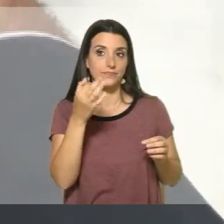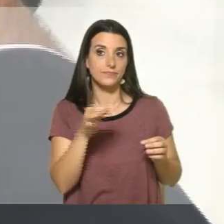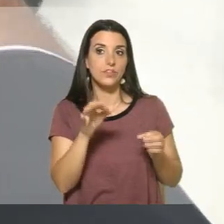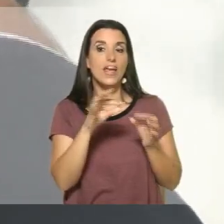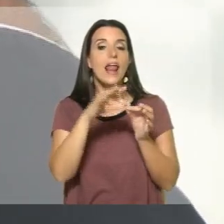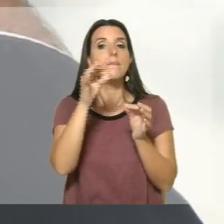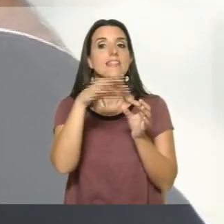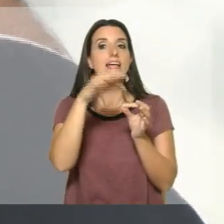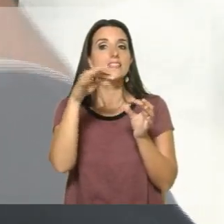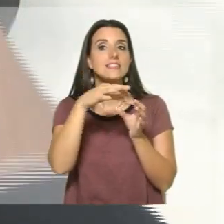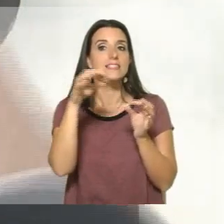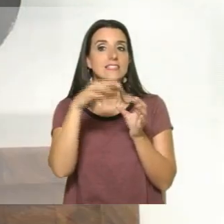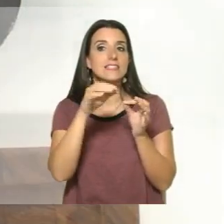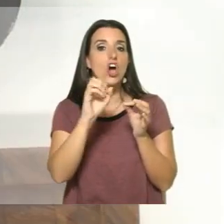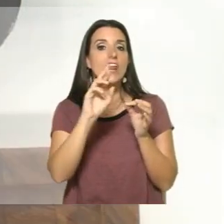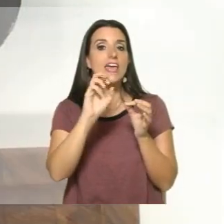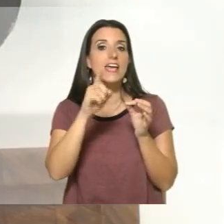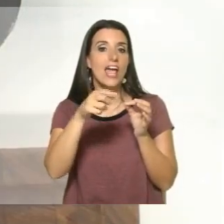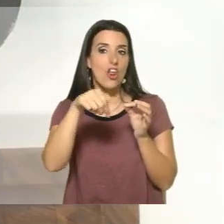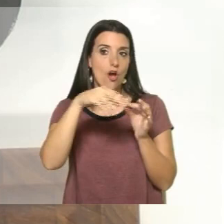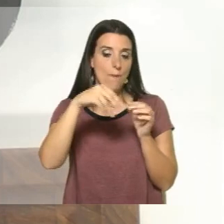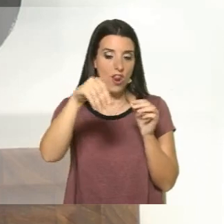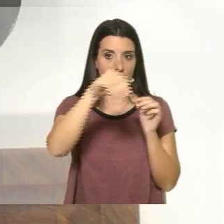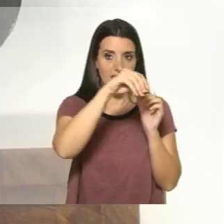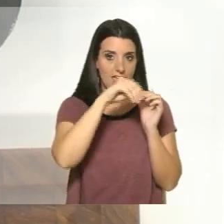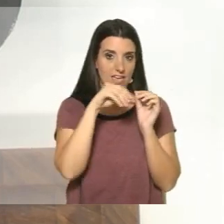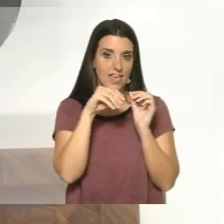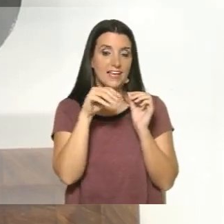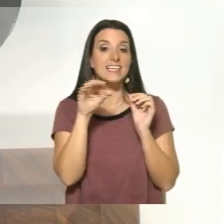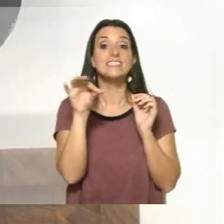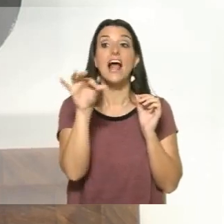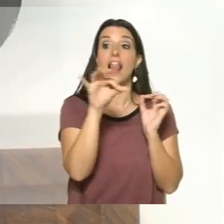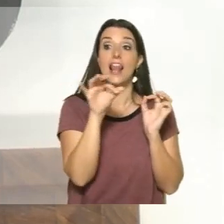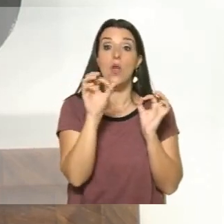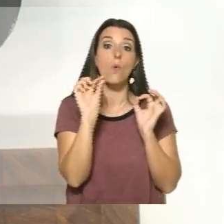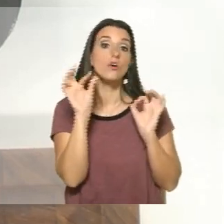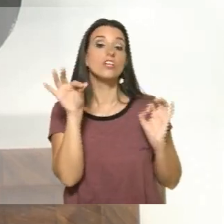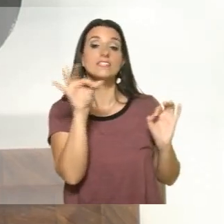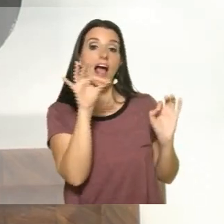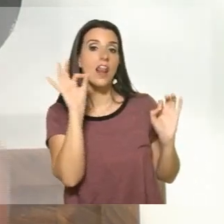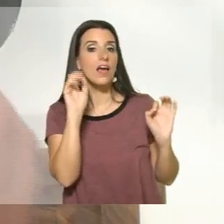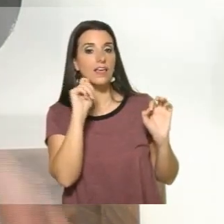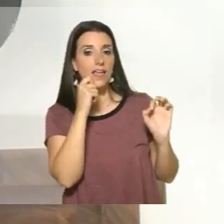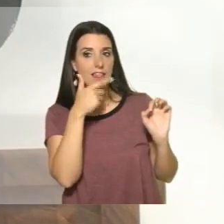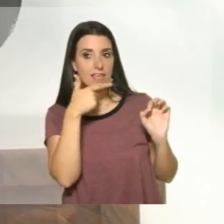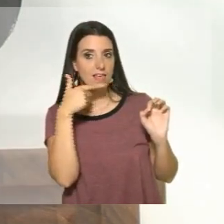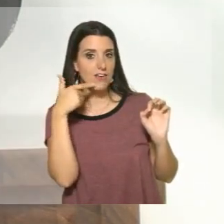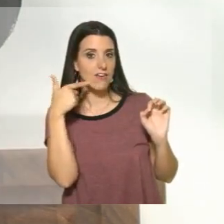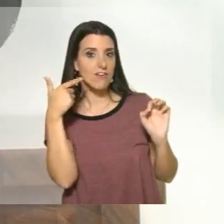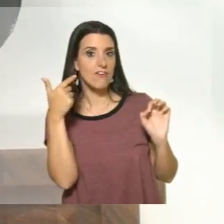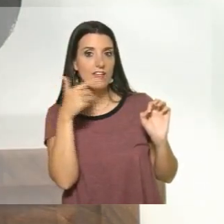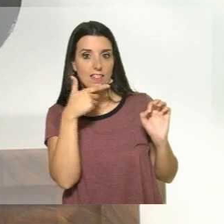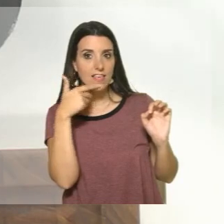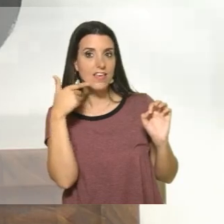saco. Que lo va a perfumar. Bien. Hay un poquito de sal. Qué rico, qué pinta. Y ya arrancamos con el